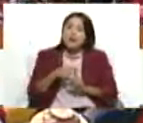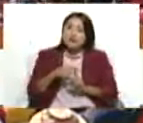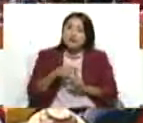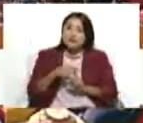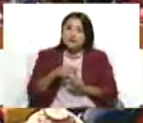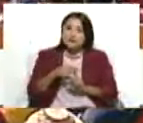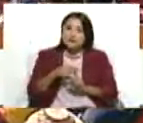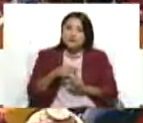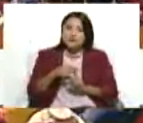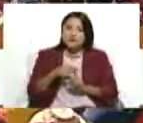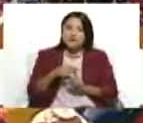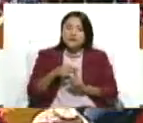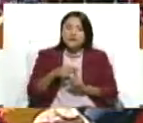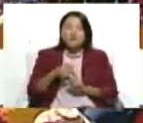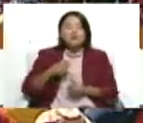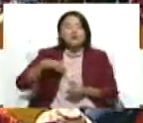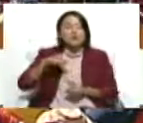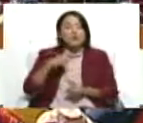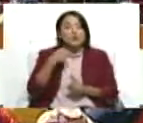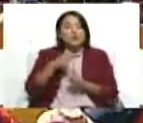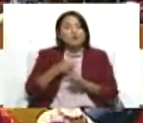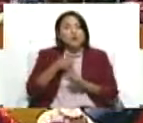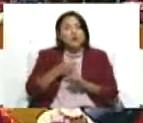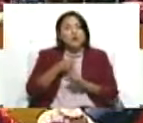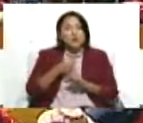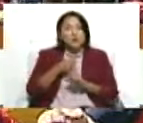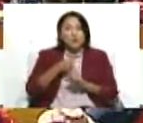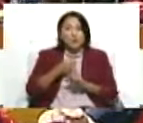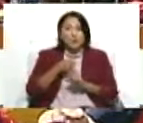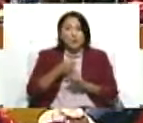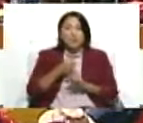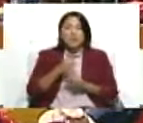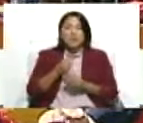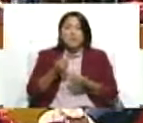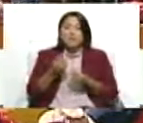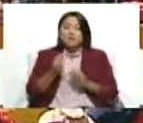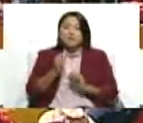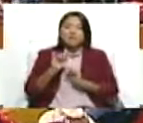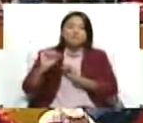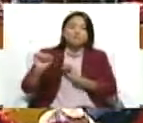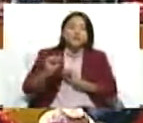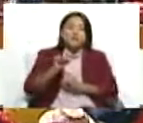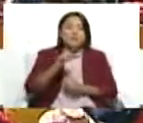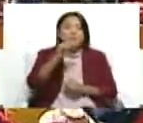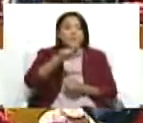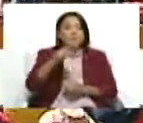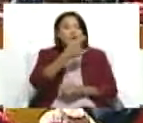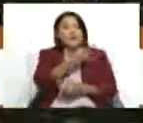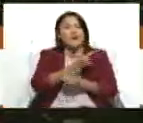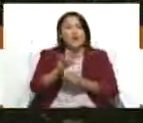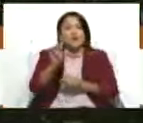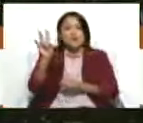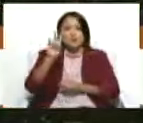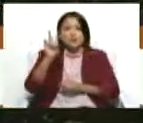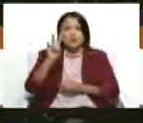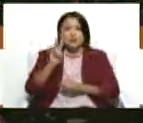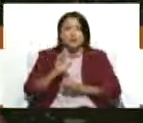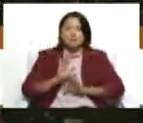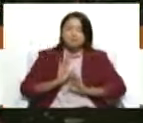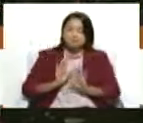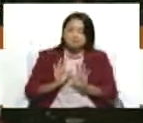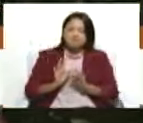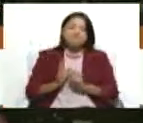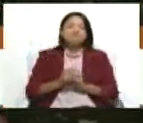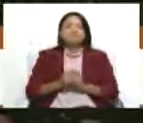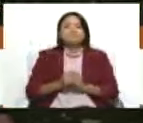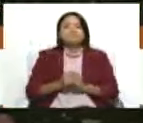lo pudiéramos estar defendiendo de los traidores a la patria. Pero no importa,